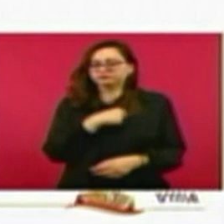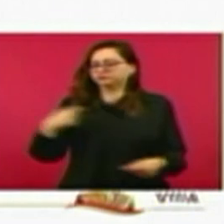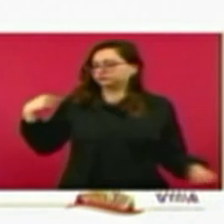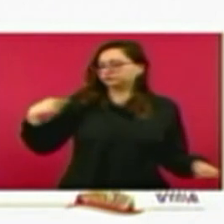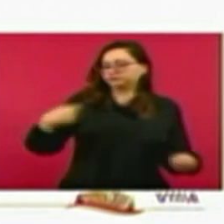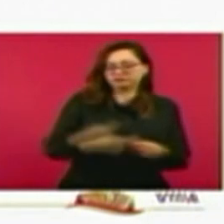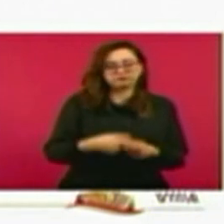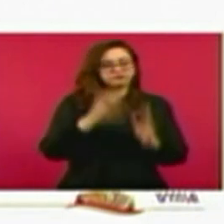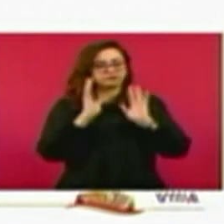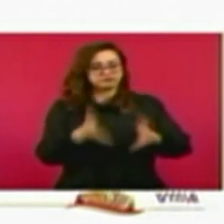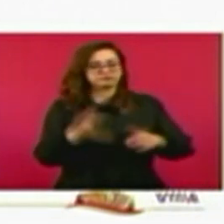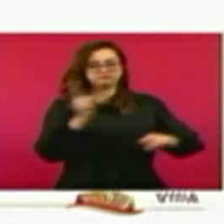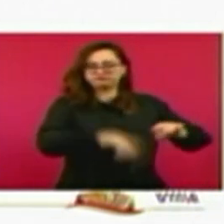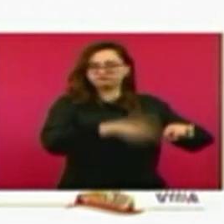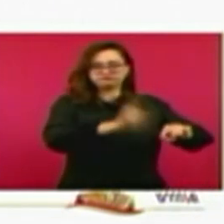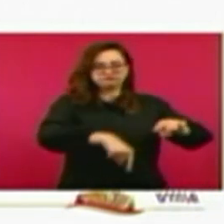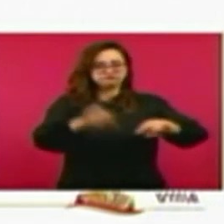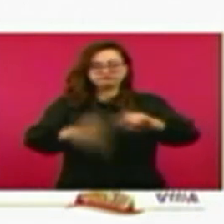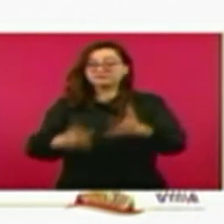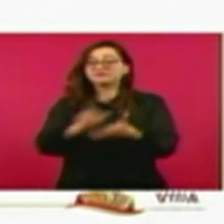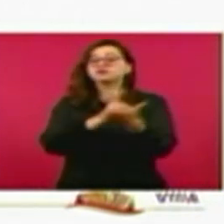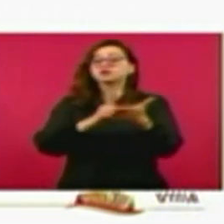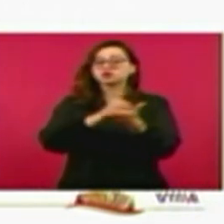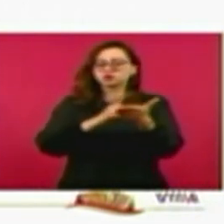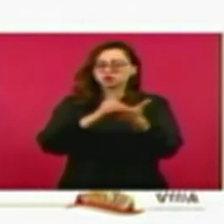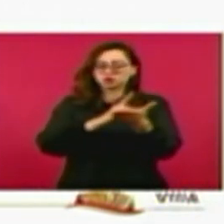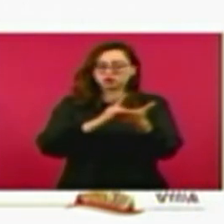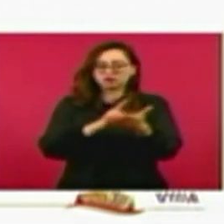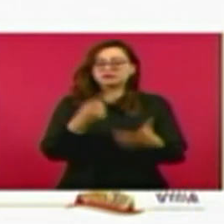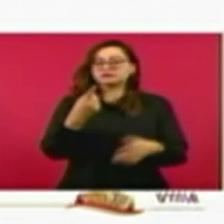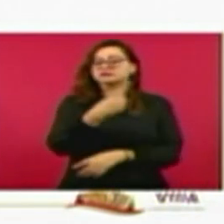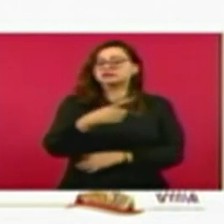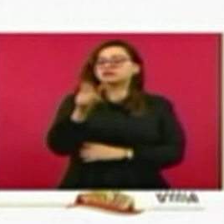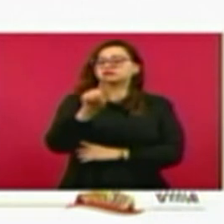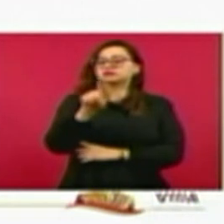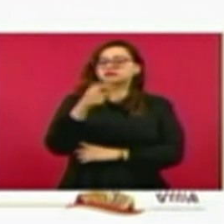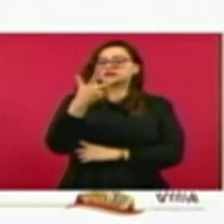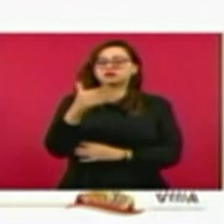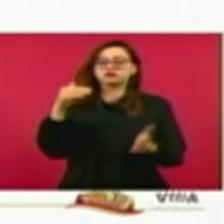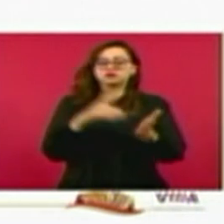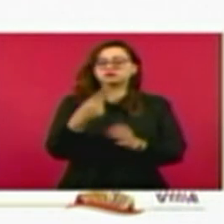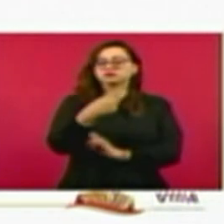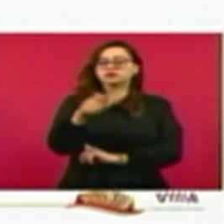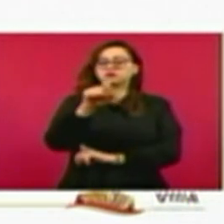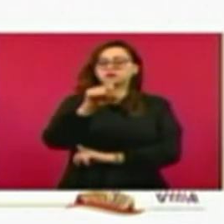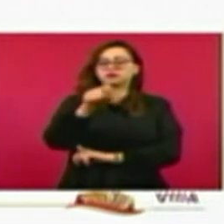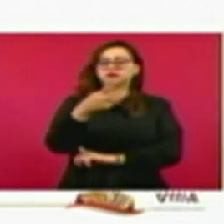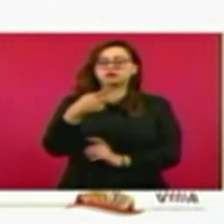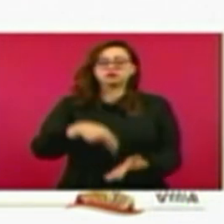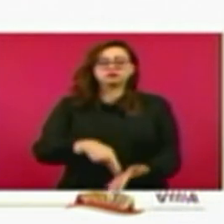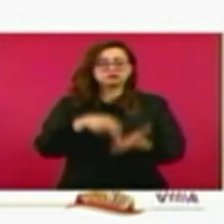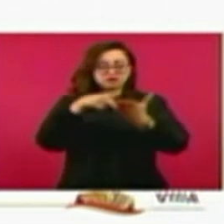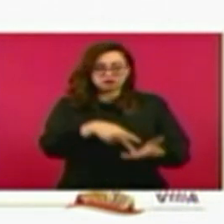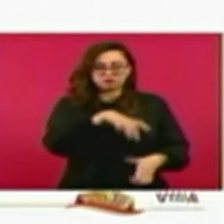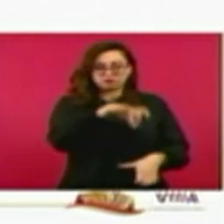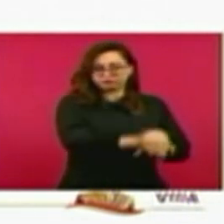en una comunidad. ¿Andrés? ¿Perdón? Andrés Manuel, sí, claro, Andrés Manuel López Obrador. Con relación a